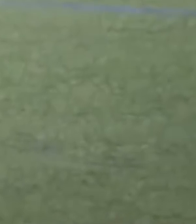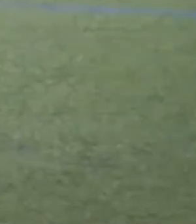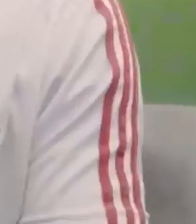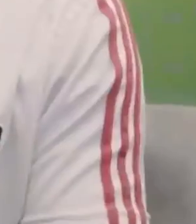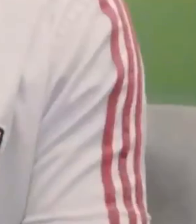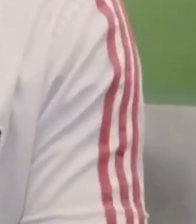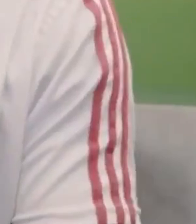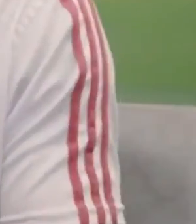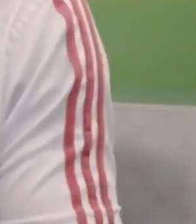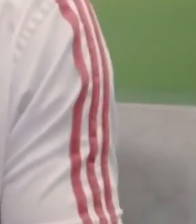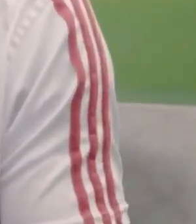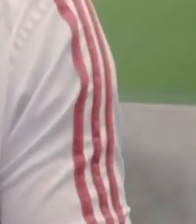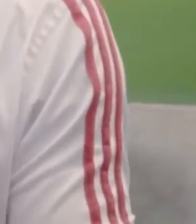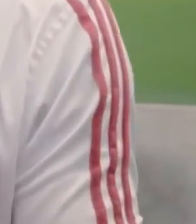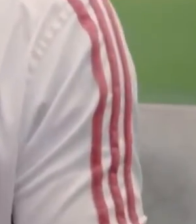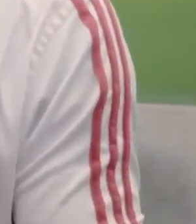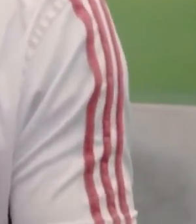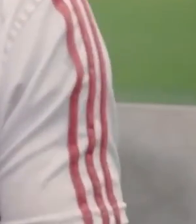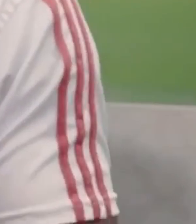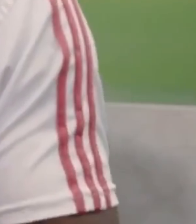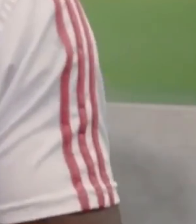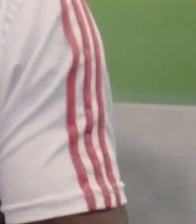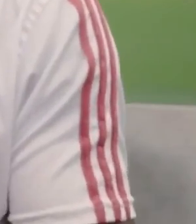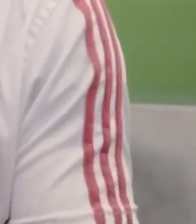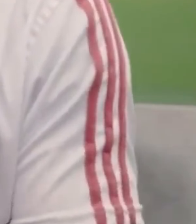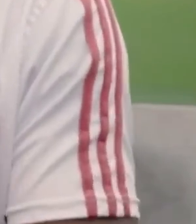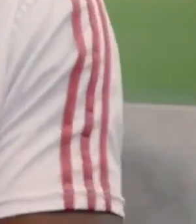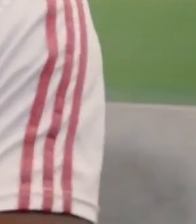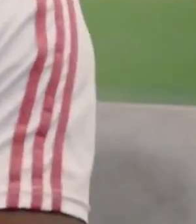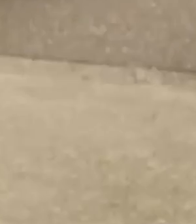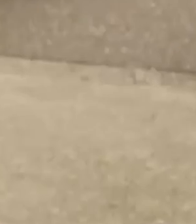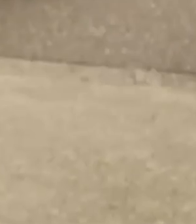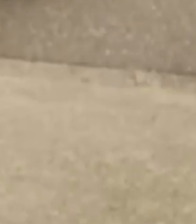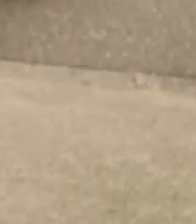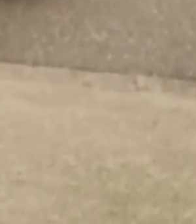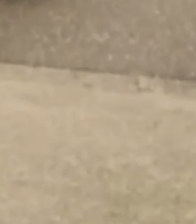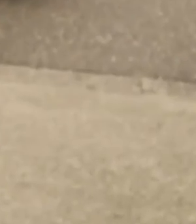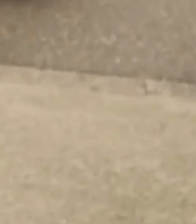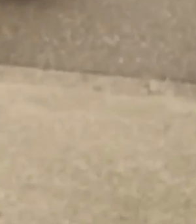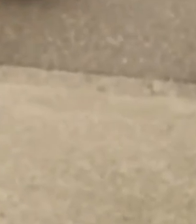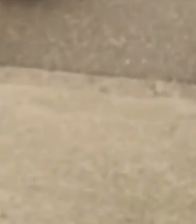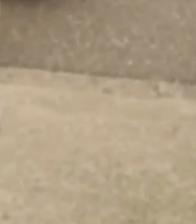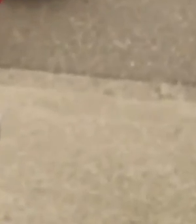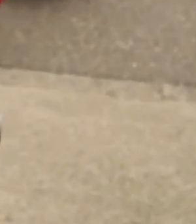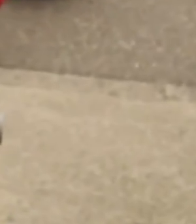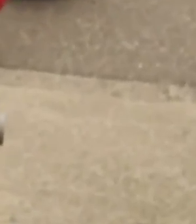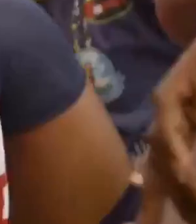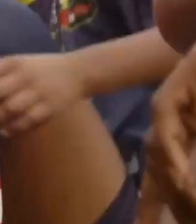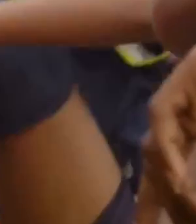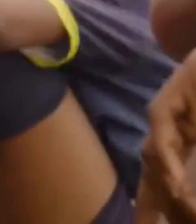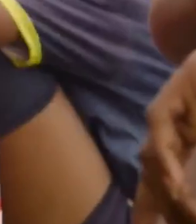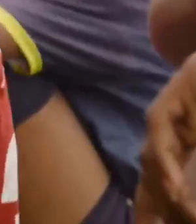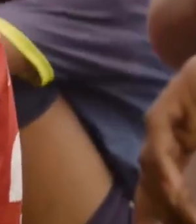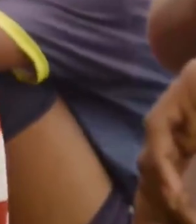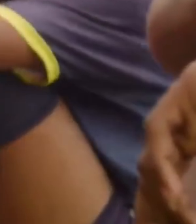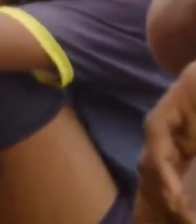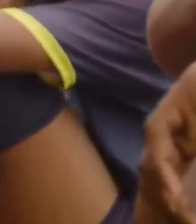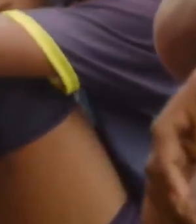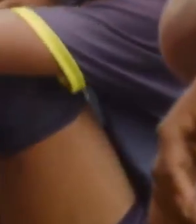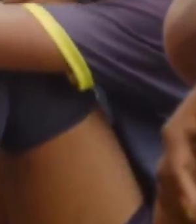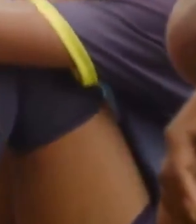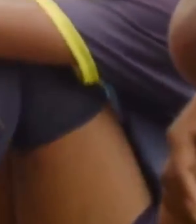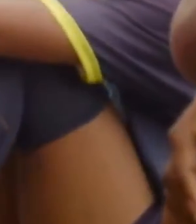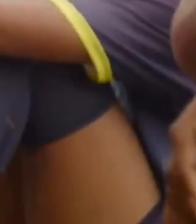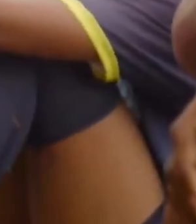Bueno, Mingo porque yo nací un día domingo. Bueno, mi mamá me contaba que yo nací un día